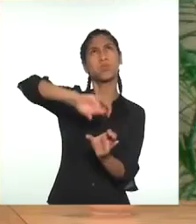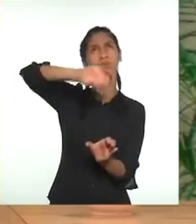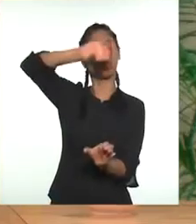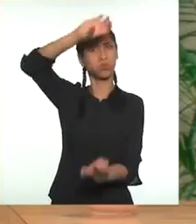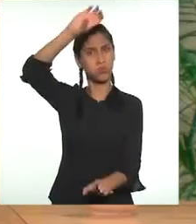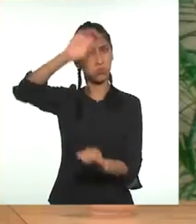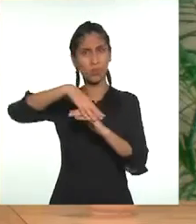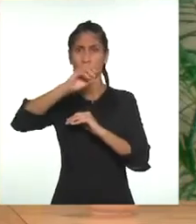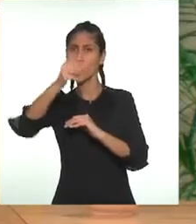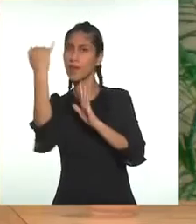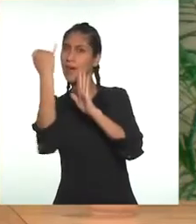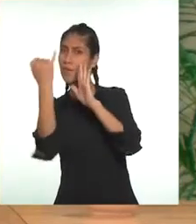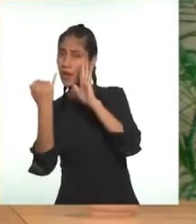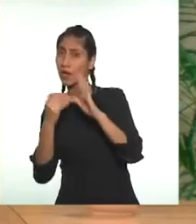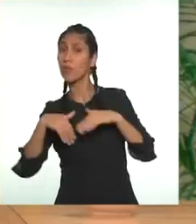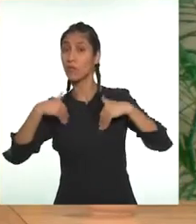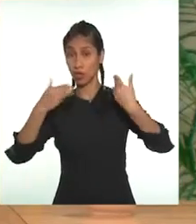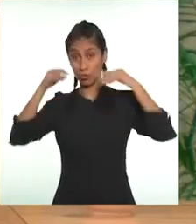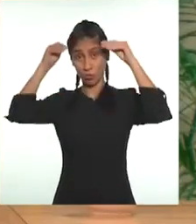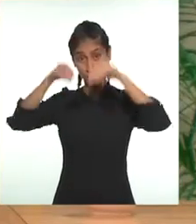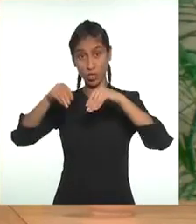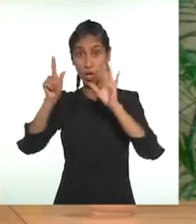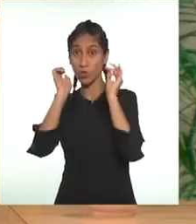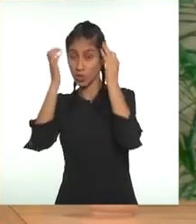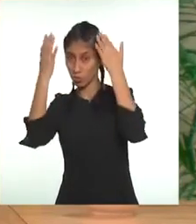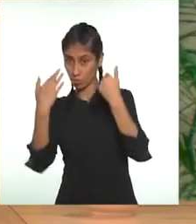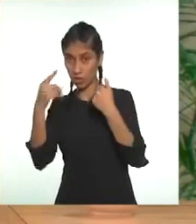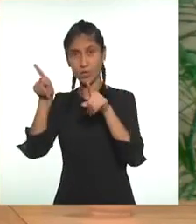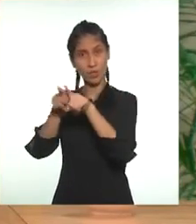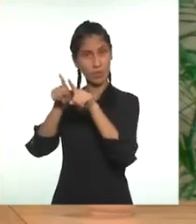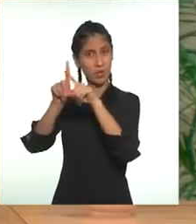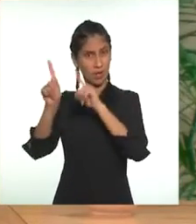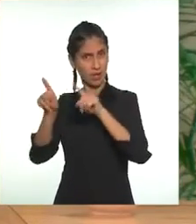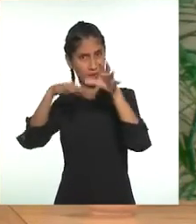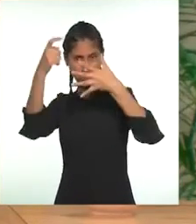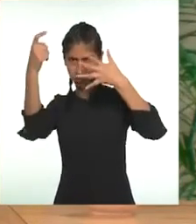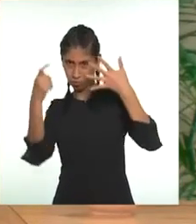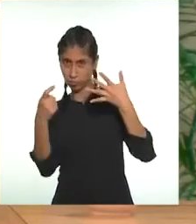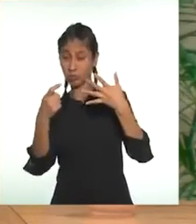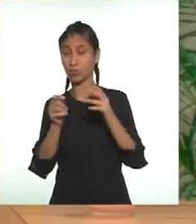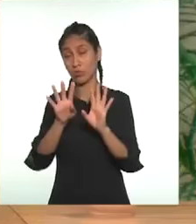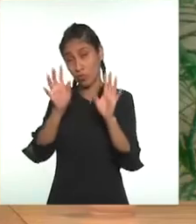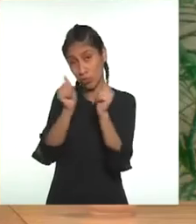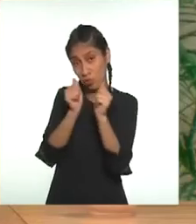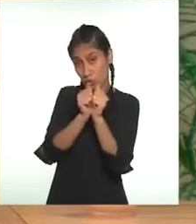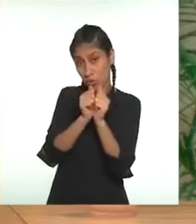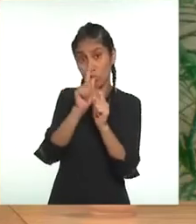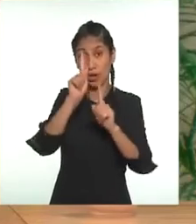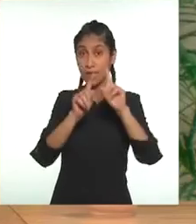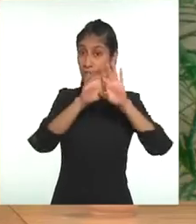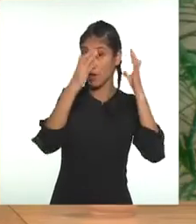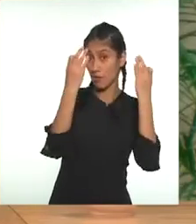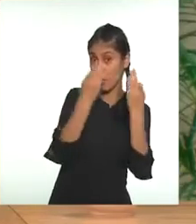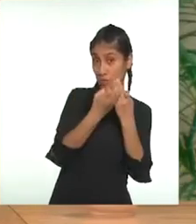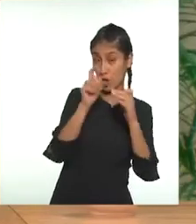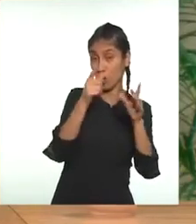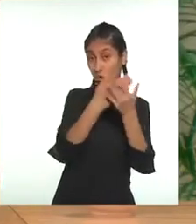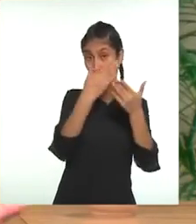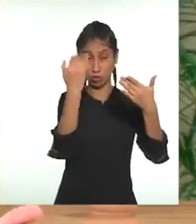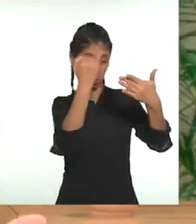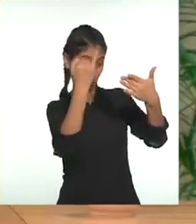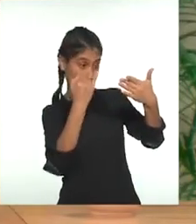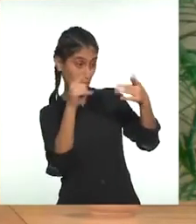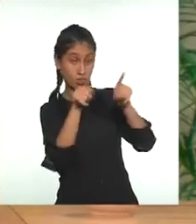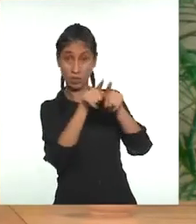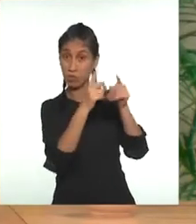Y una siguiente imagen, colocar a una mujer con los mismos elementos. Esto lo pueden hacer con algún familiar o elementos que hayan en casa o